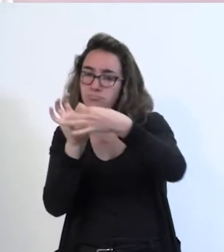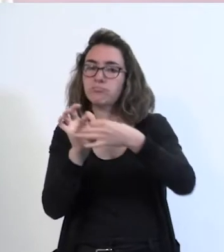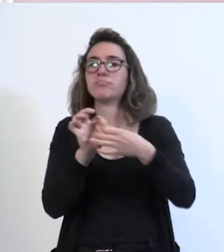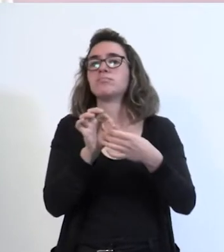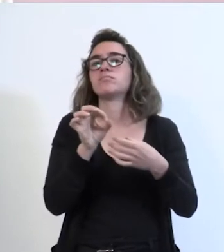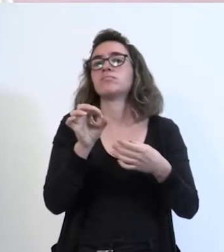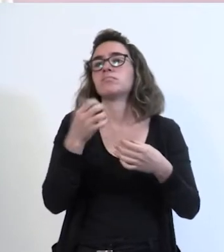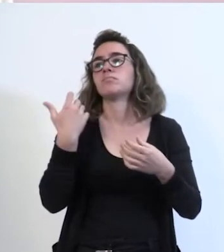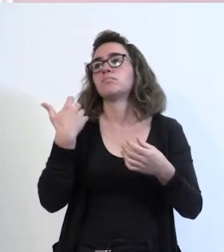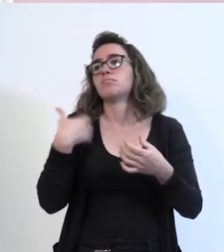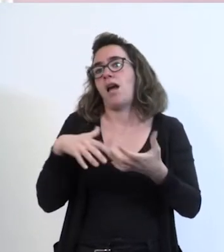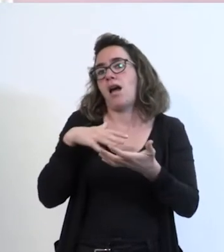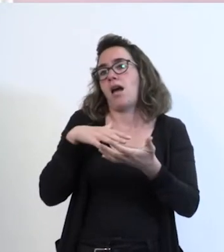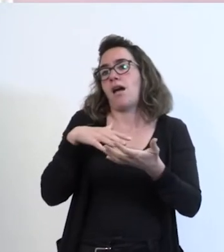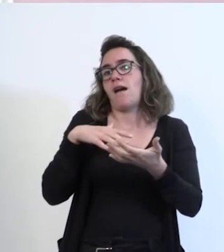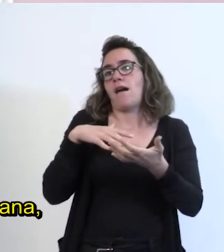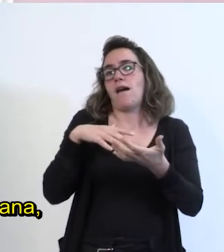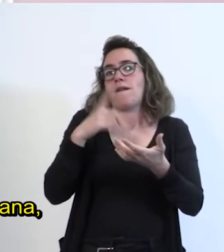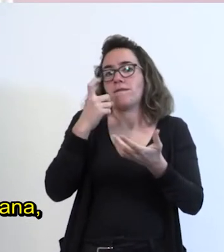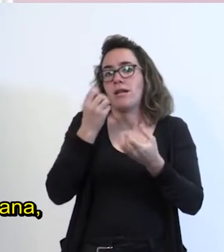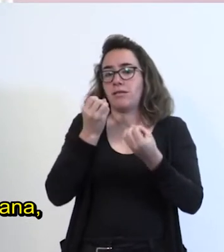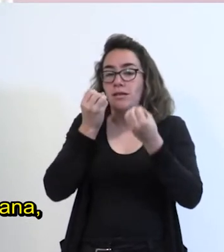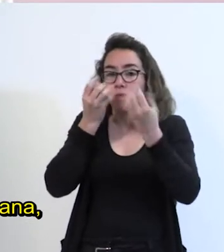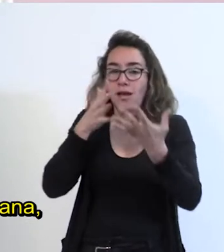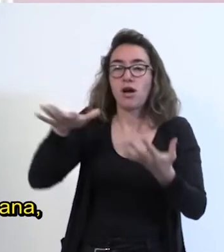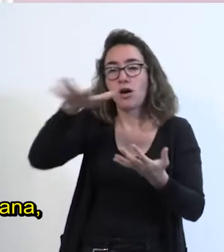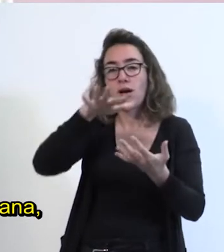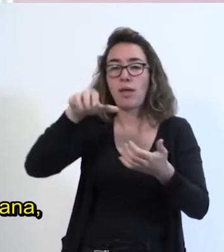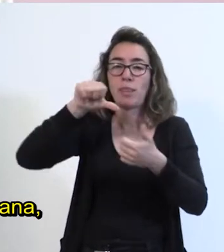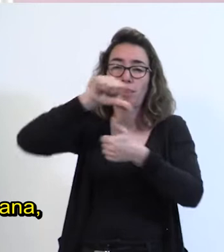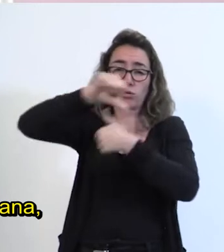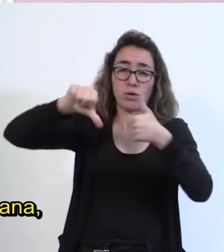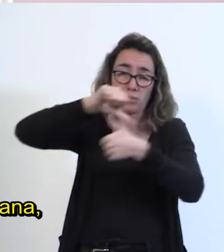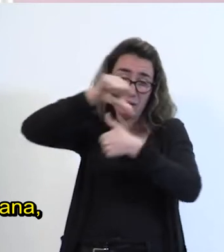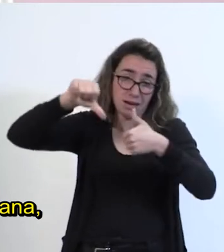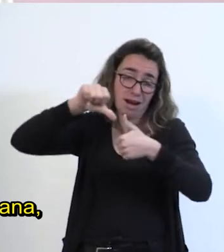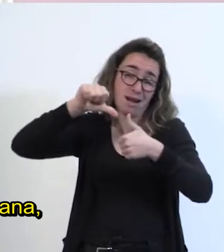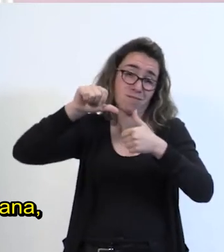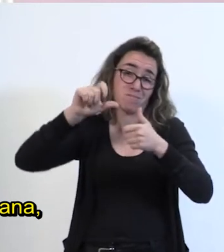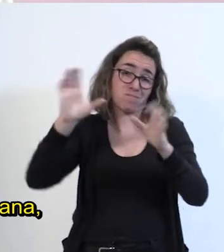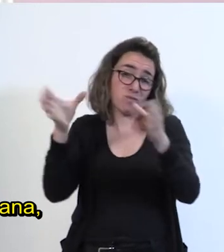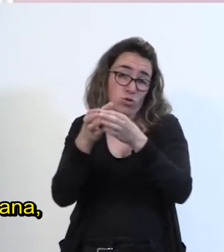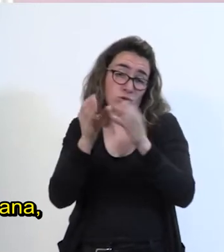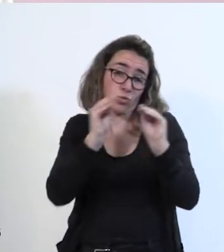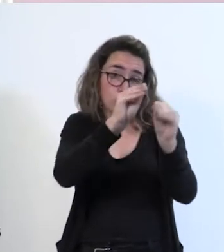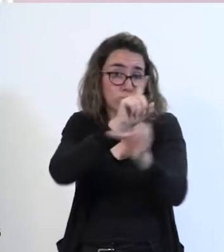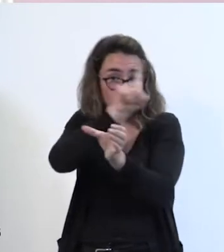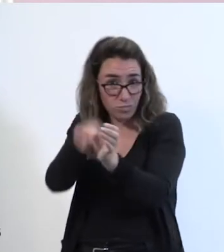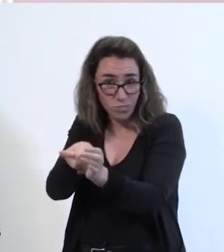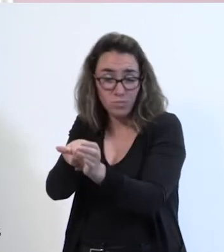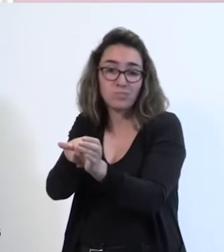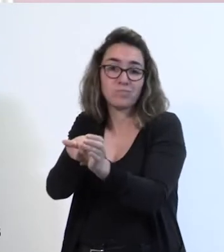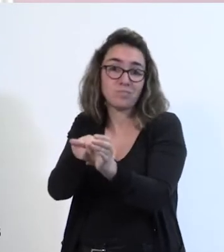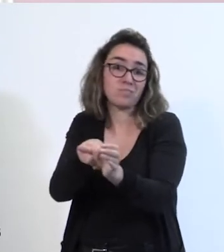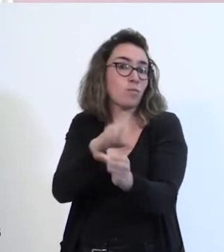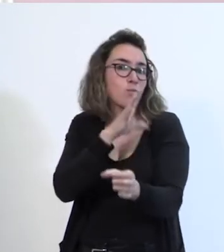bueno, pues no hemos mencionado, por lo menos por respeto a la sombrilla feminista centroamericana, a la que perteneces y que precisamente